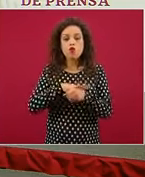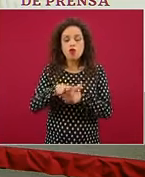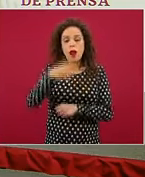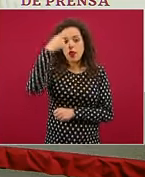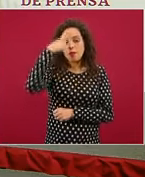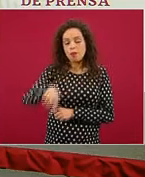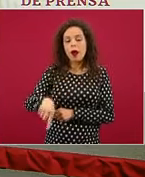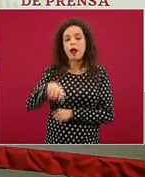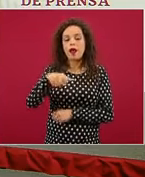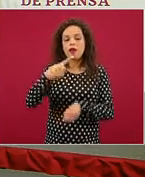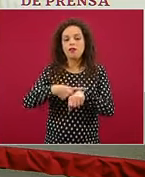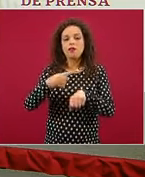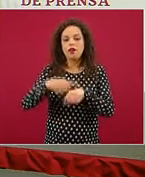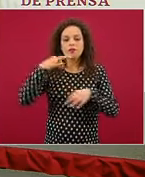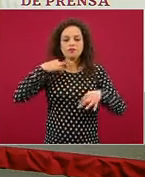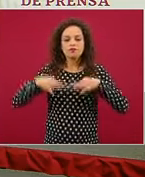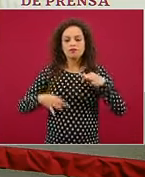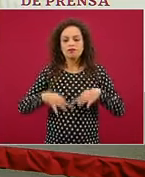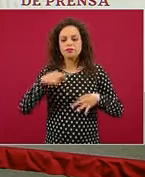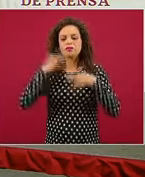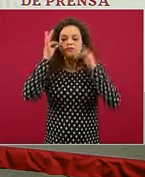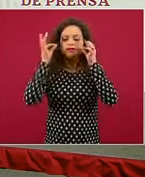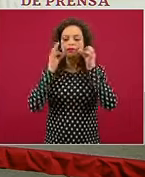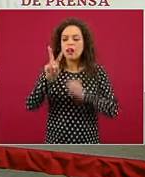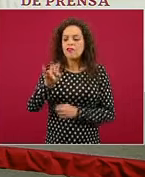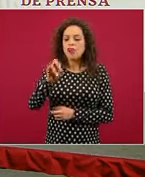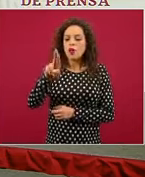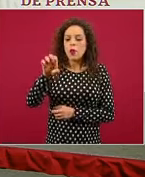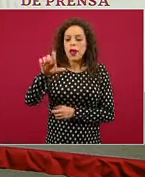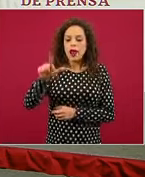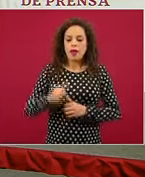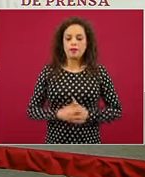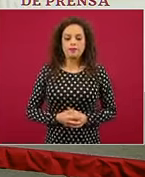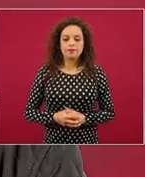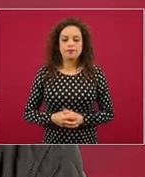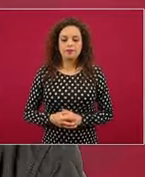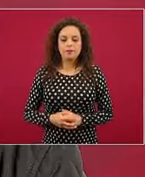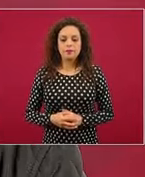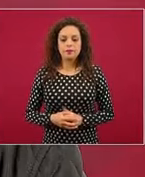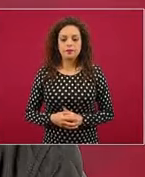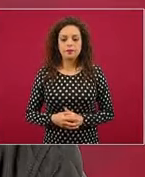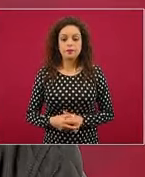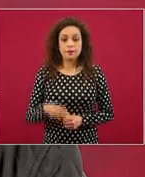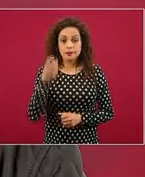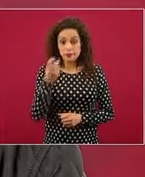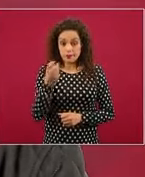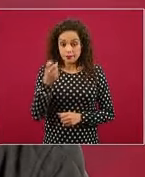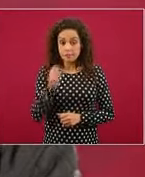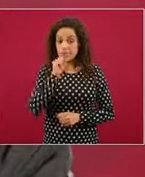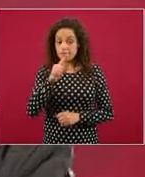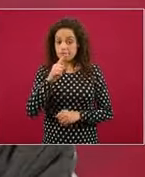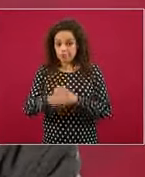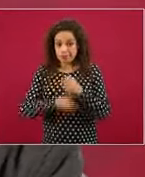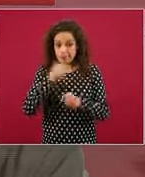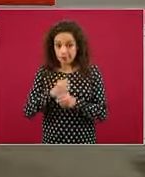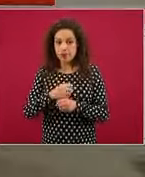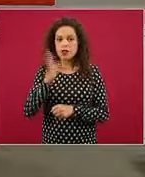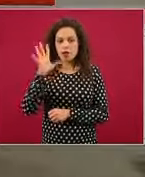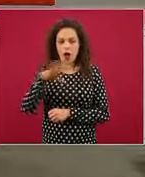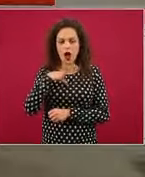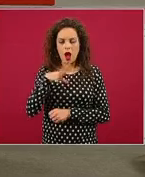viruela, y en los mismos años donde esto ocurrió ya existen informes y